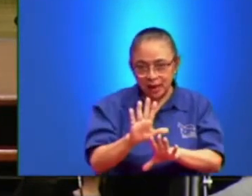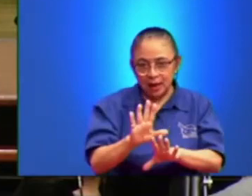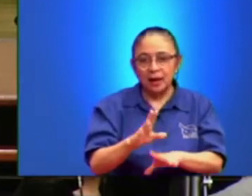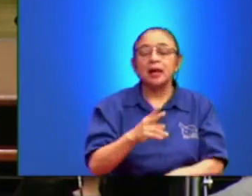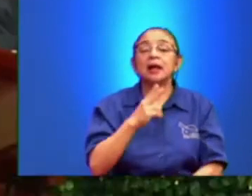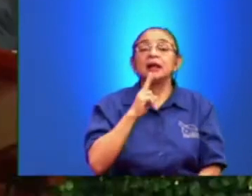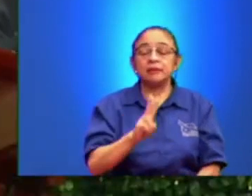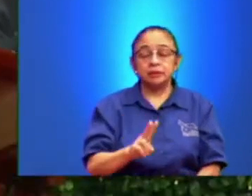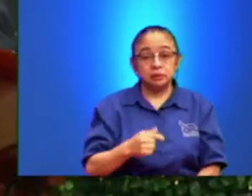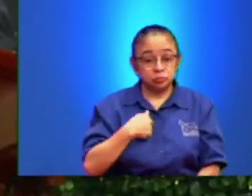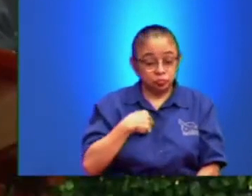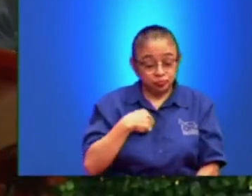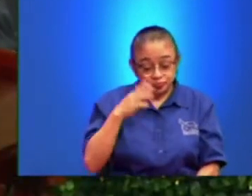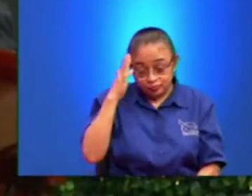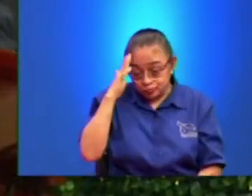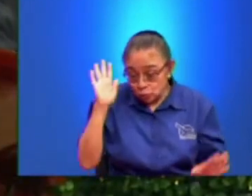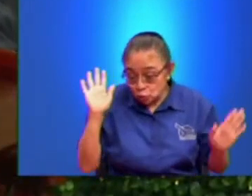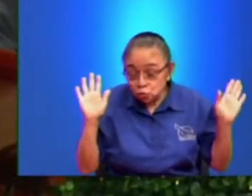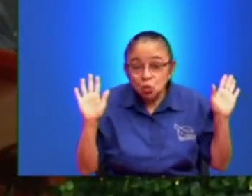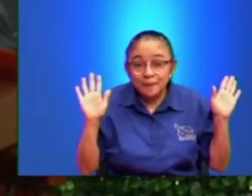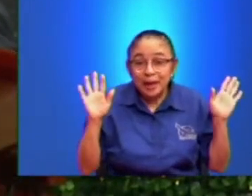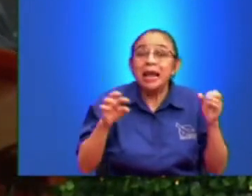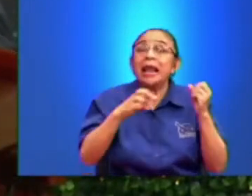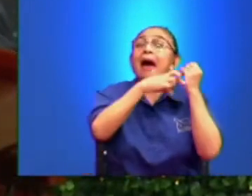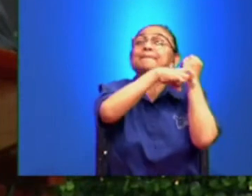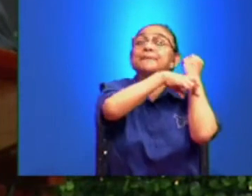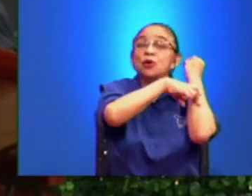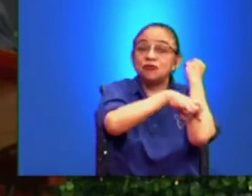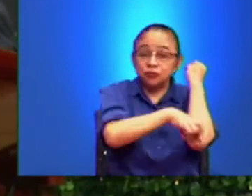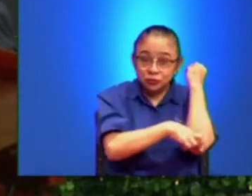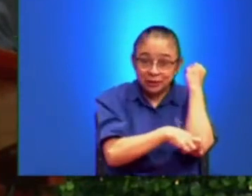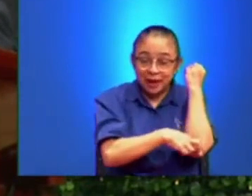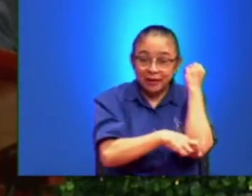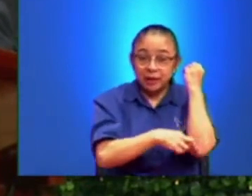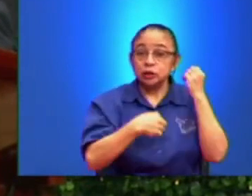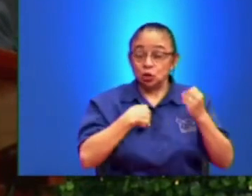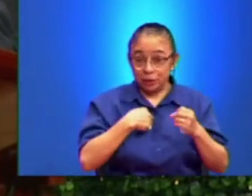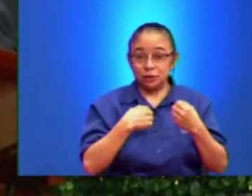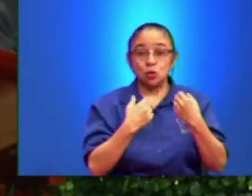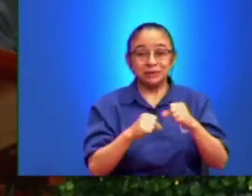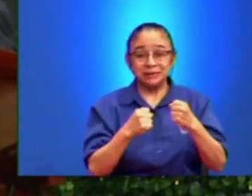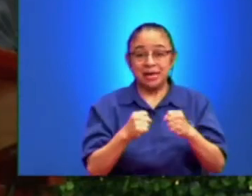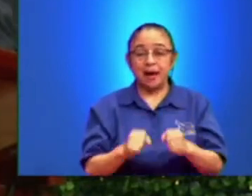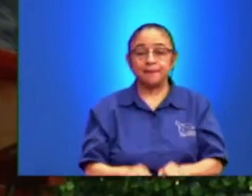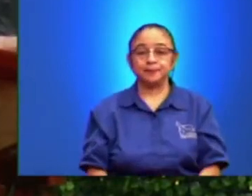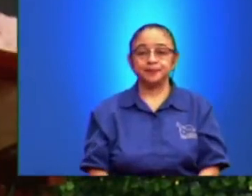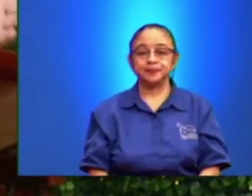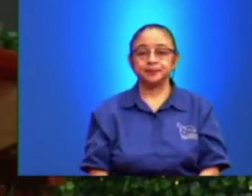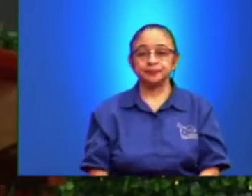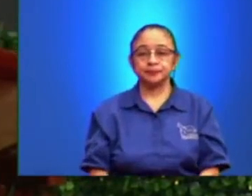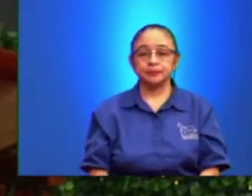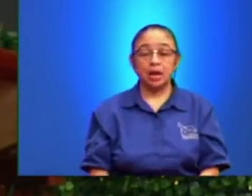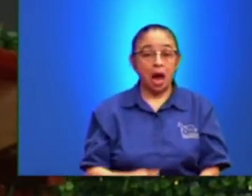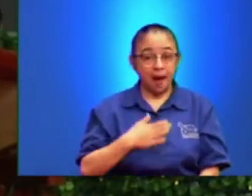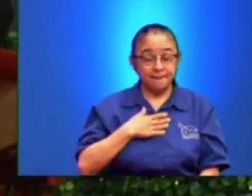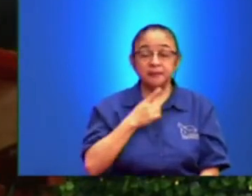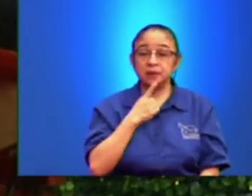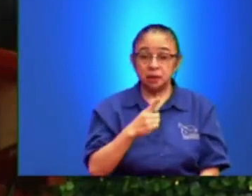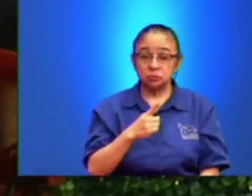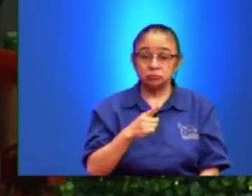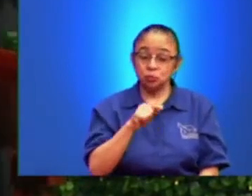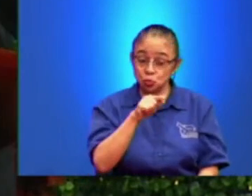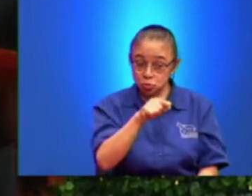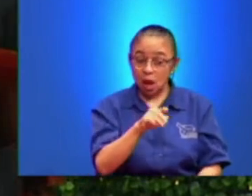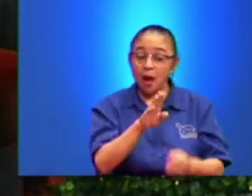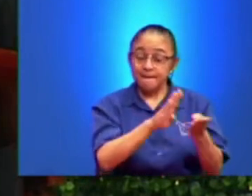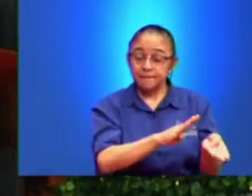verdad que no supe que la profundidad de lo que estaba haciendo y le dijeron que bautizarse